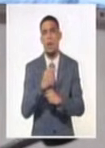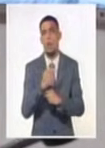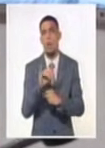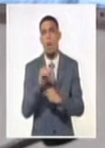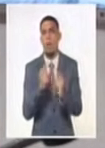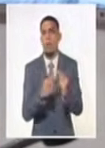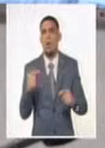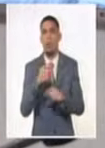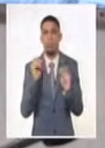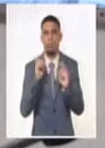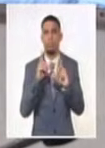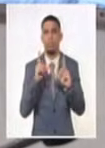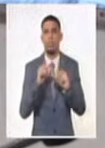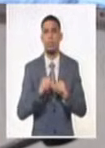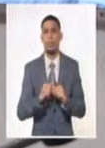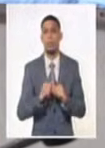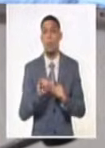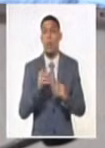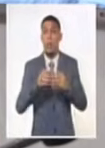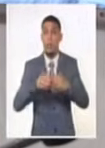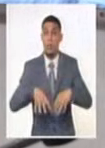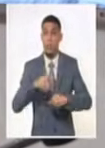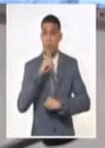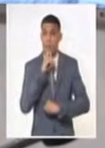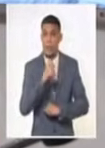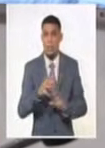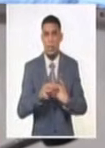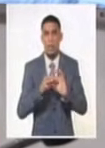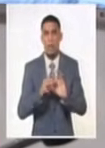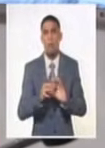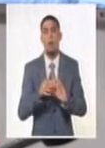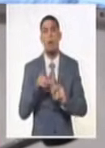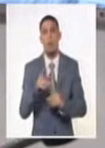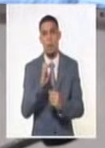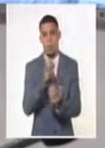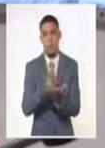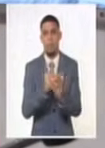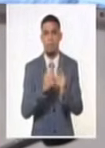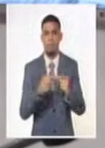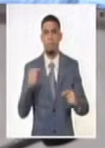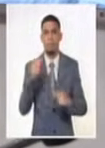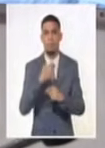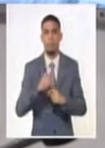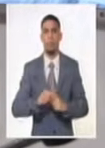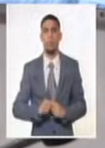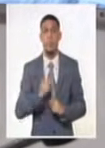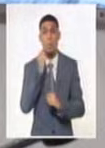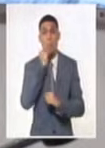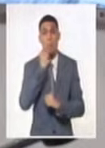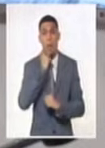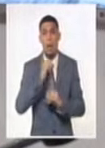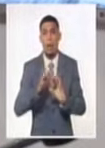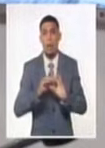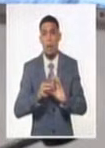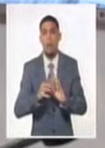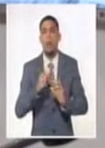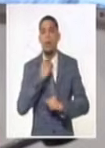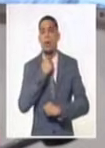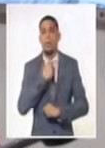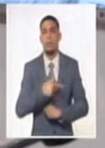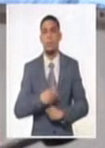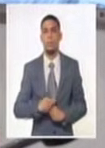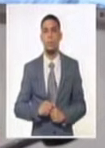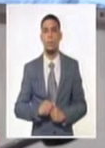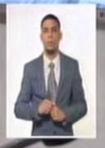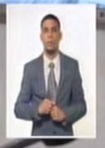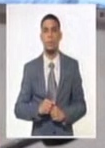en circunstancias tan complejas como estas que ahora nos imponen. Y ciertamente yo creo que la complejidad de las circunstancias está